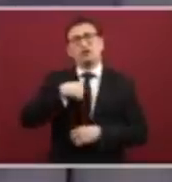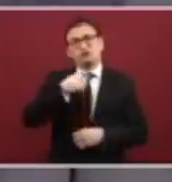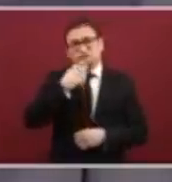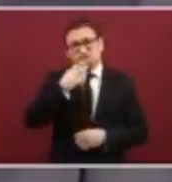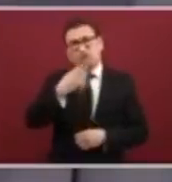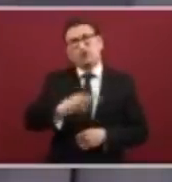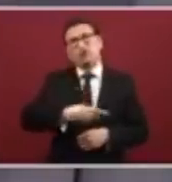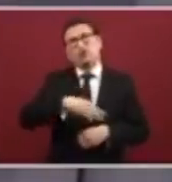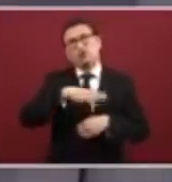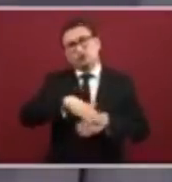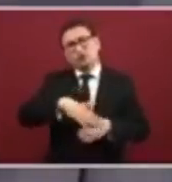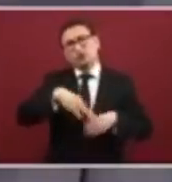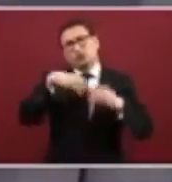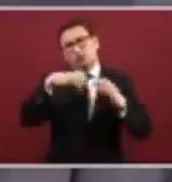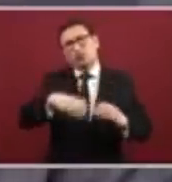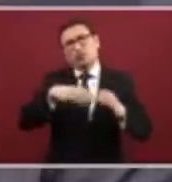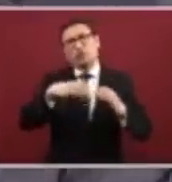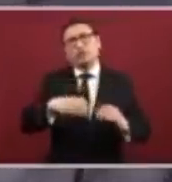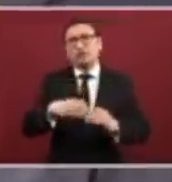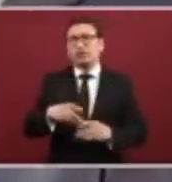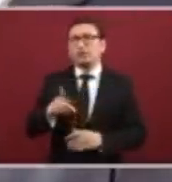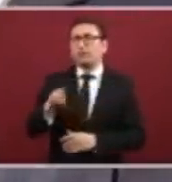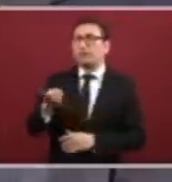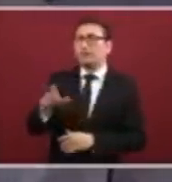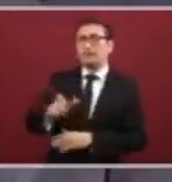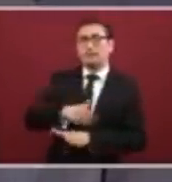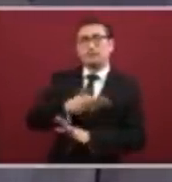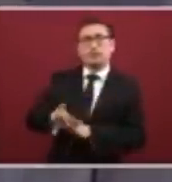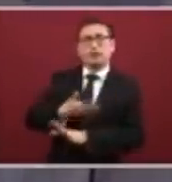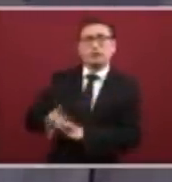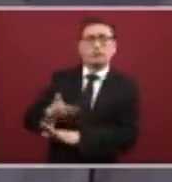que estaban destruyendo a Pemex, pero ahora ellos.